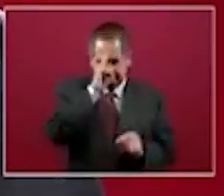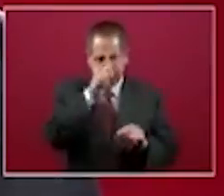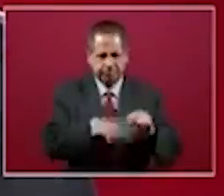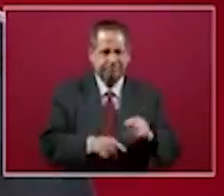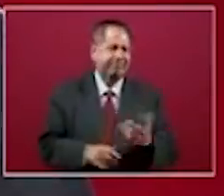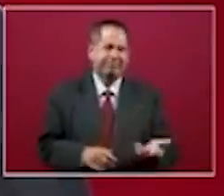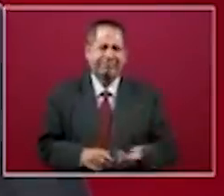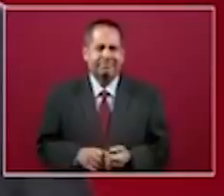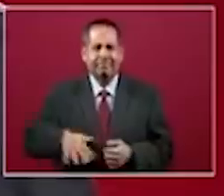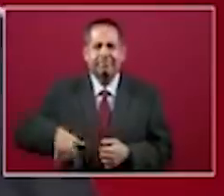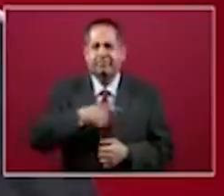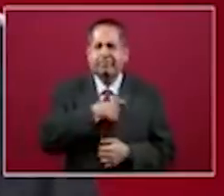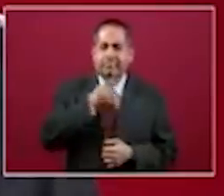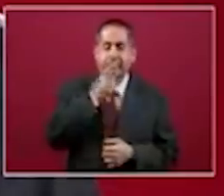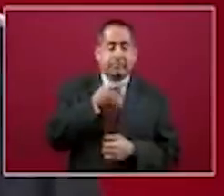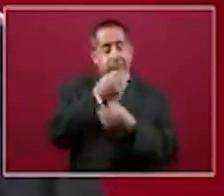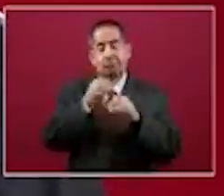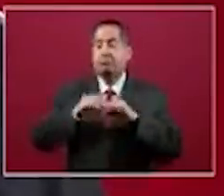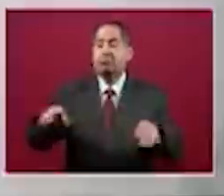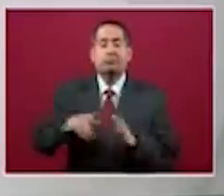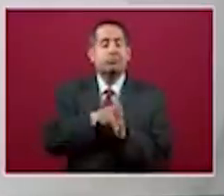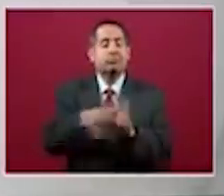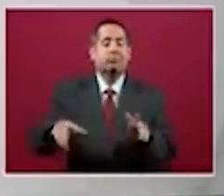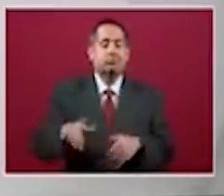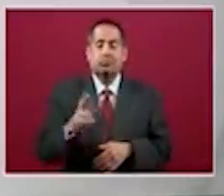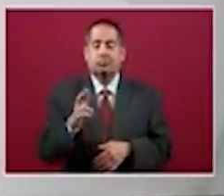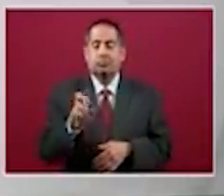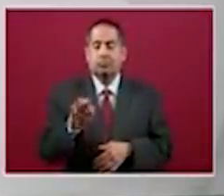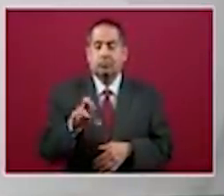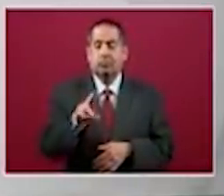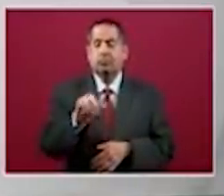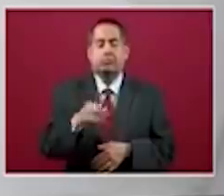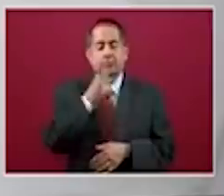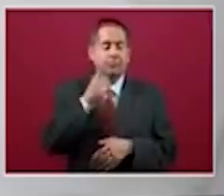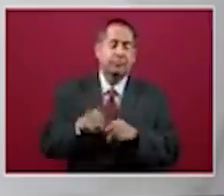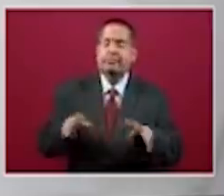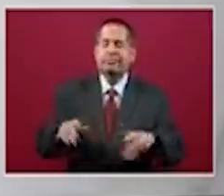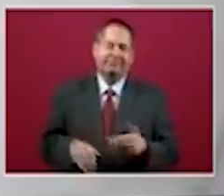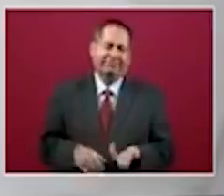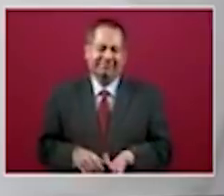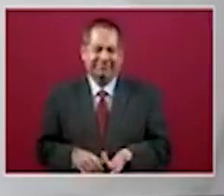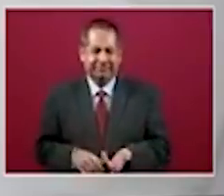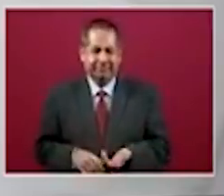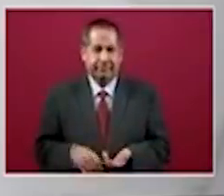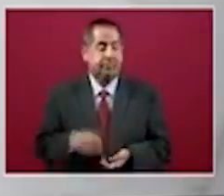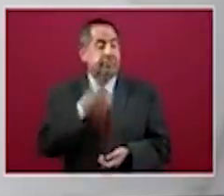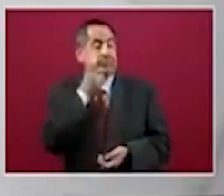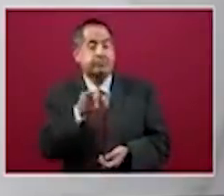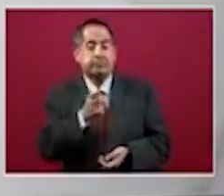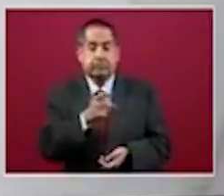a denunciar el periódico Reforma, ¿no? Que por una